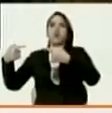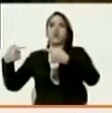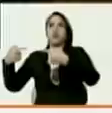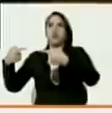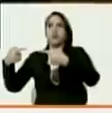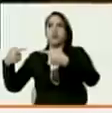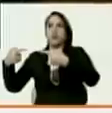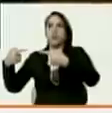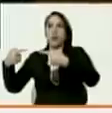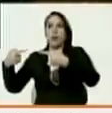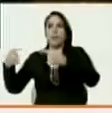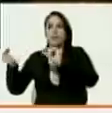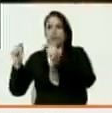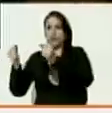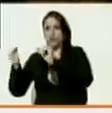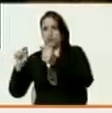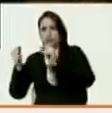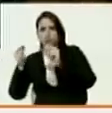del mundo para que vea.